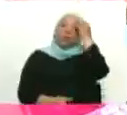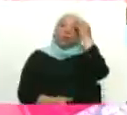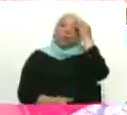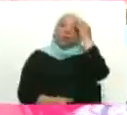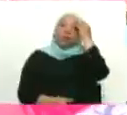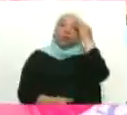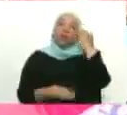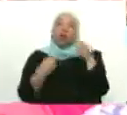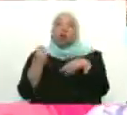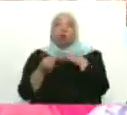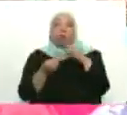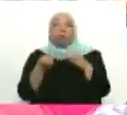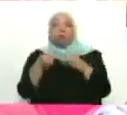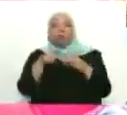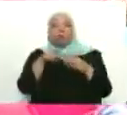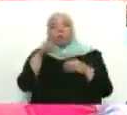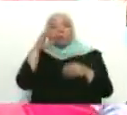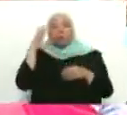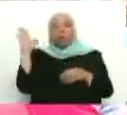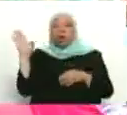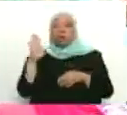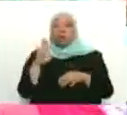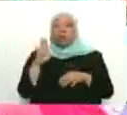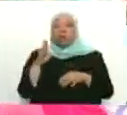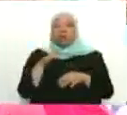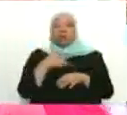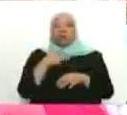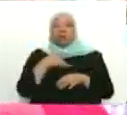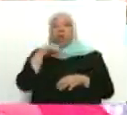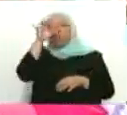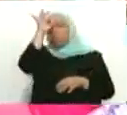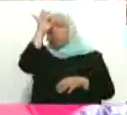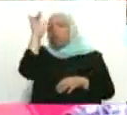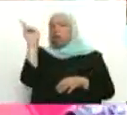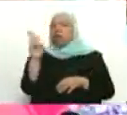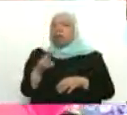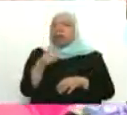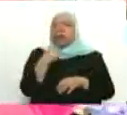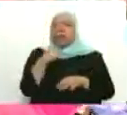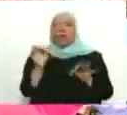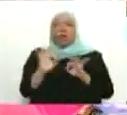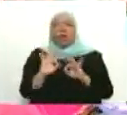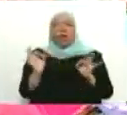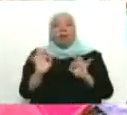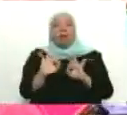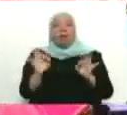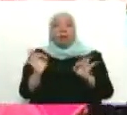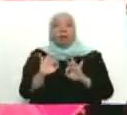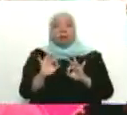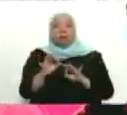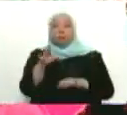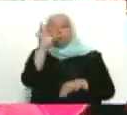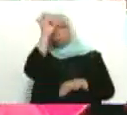Yo no sé cómo se enteraron de que usted venía, lo confieso. Yo no dije nada, porque yo no sabía.